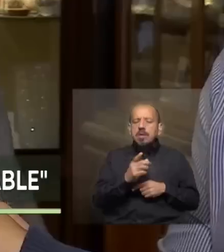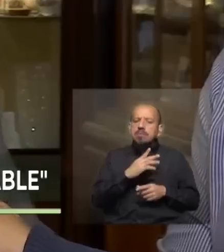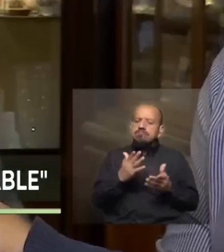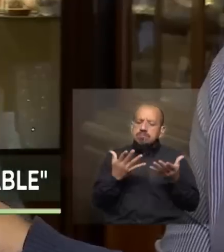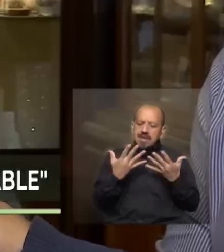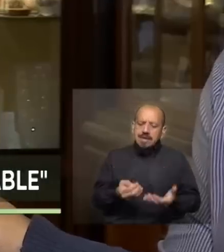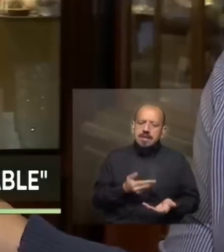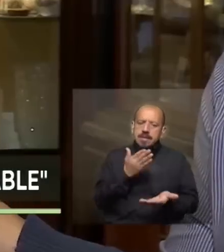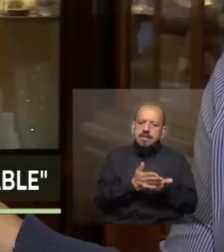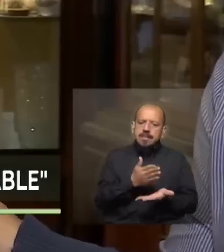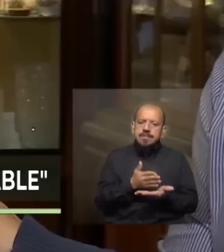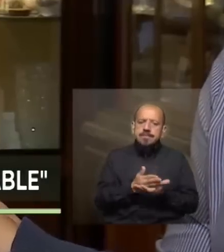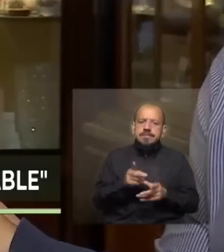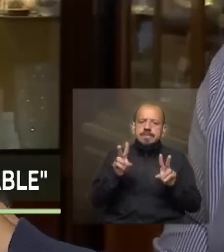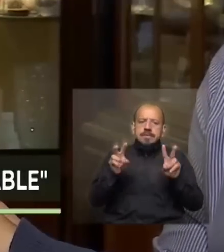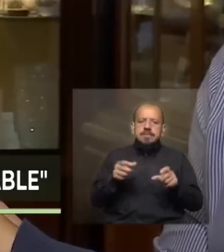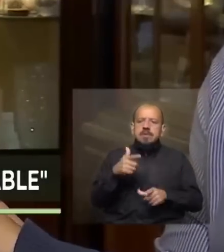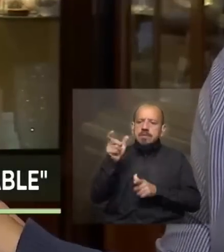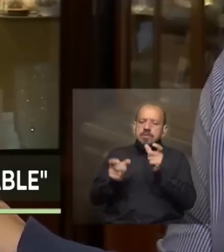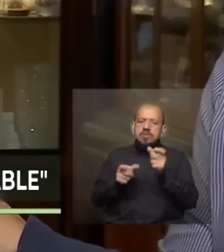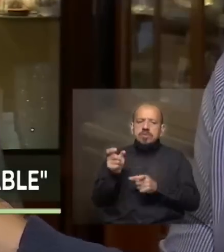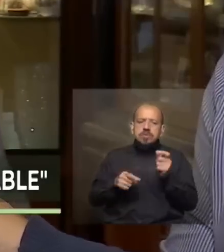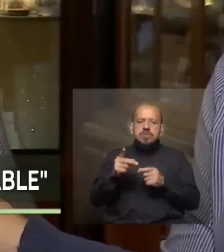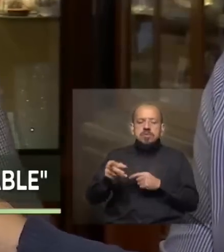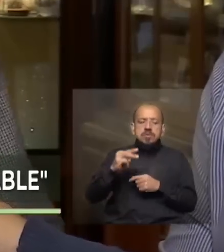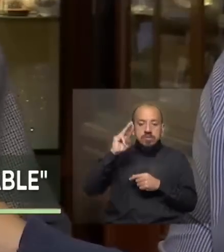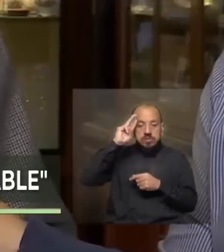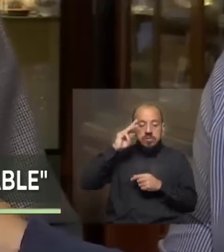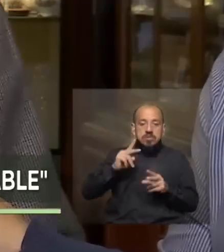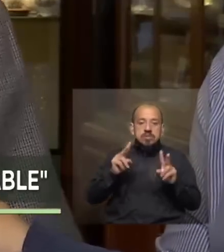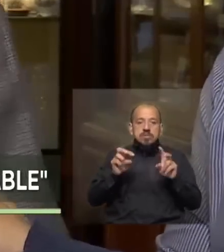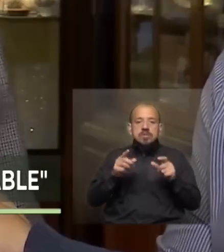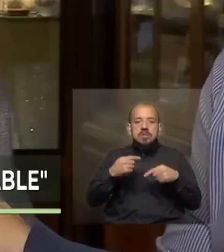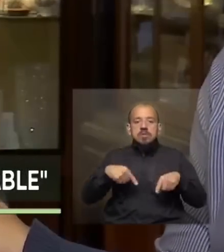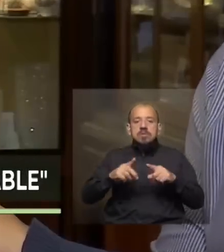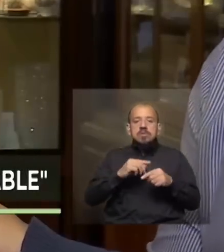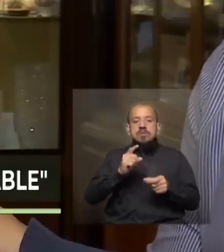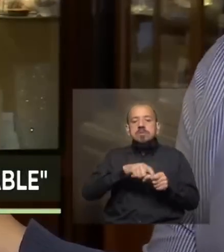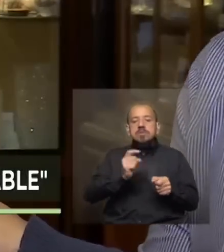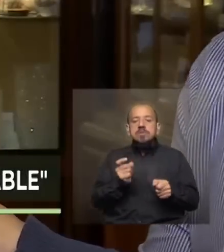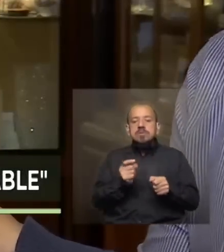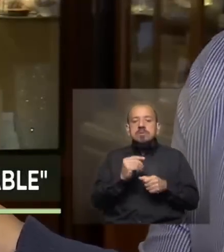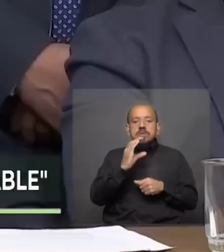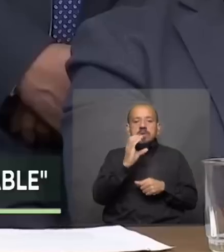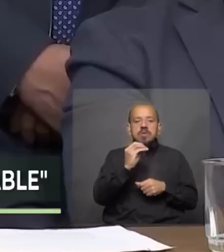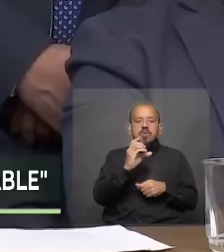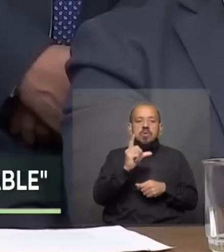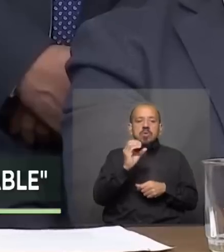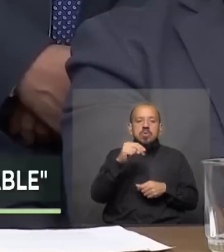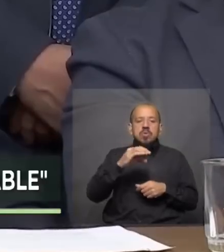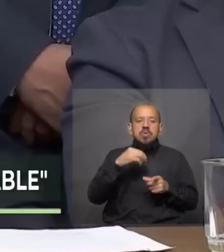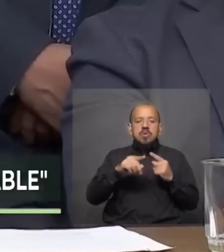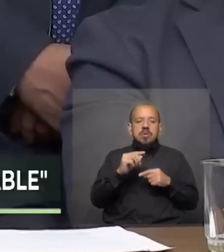cooperación aún en aspectos personales referidos el senador malini Ríos como fue el caso del eventual desafuero por su condición de colono Finalmente